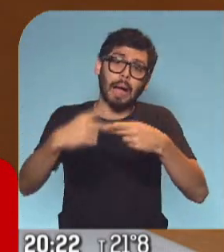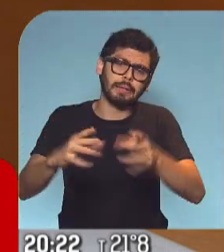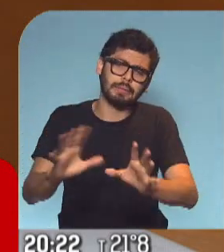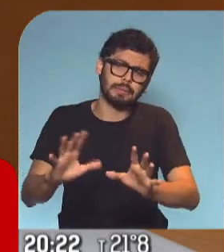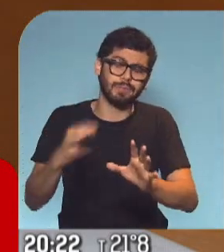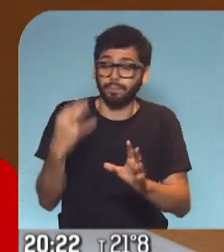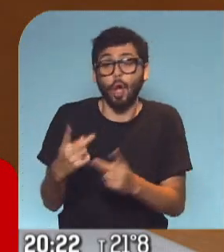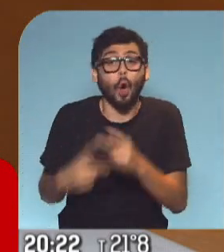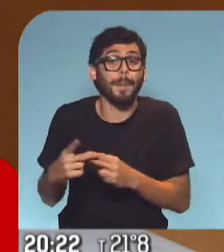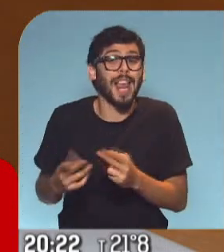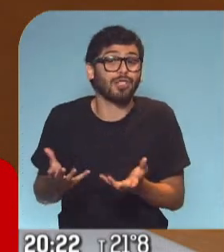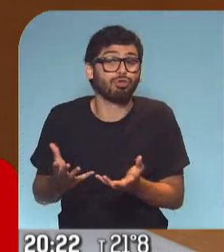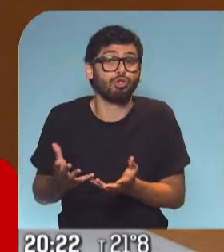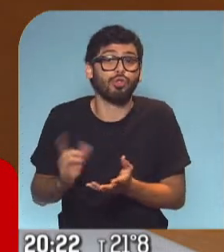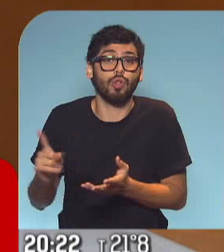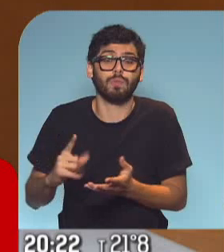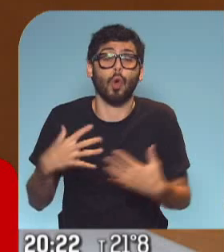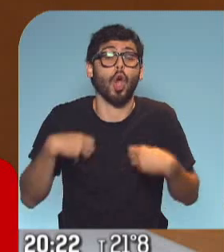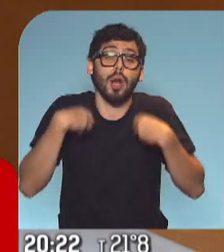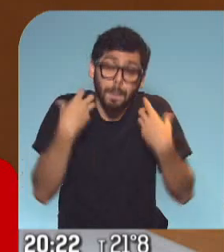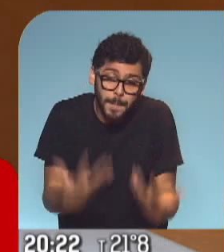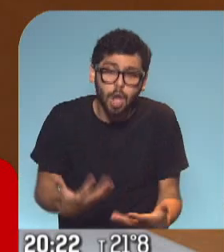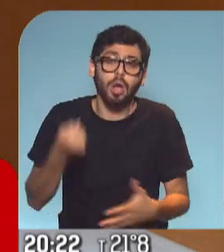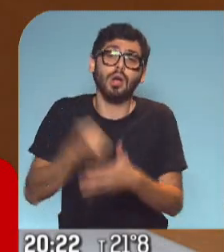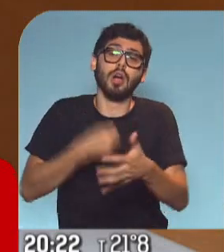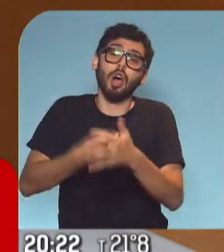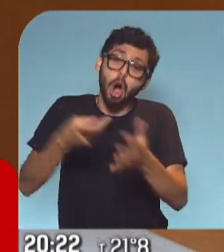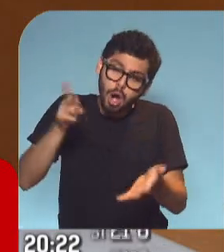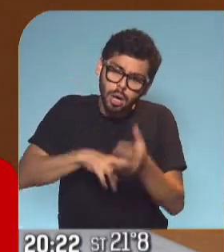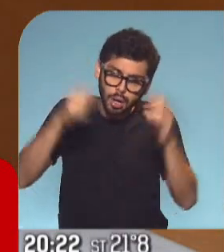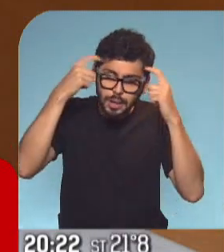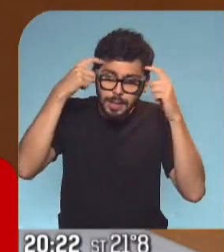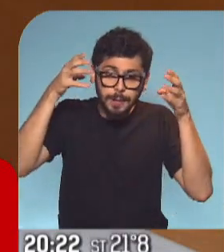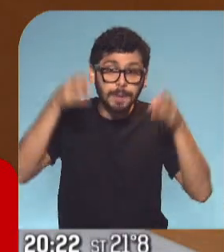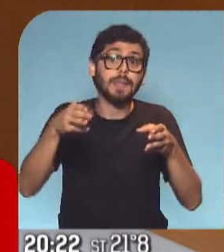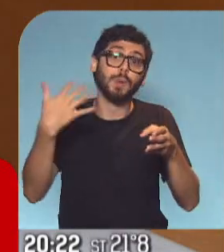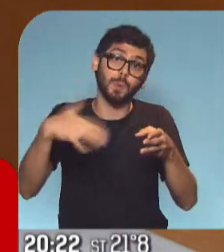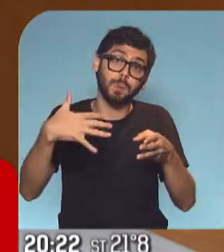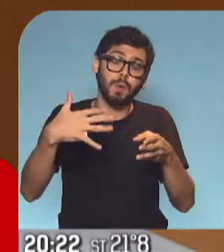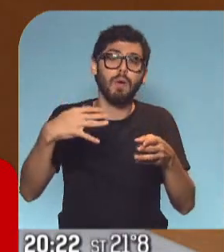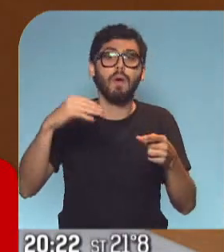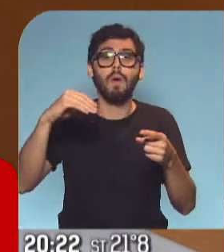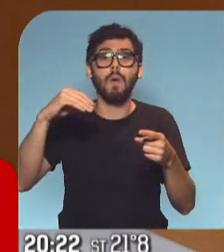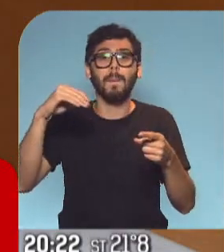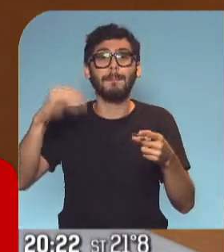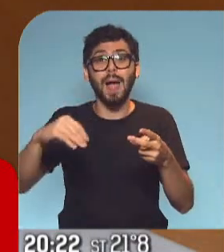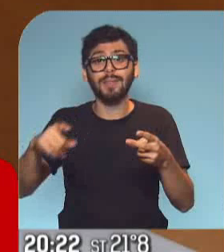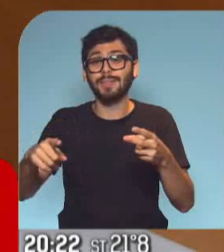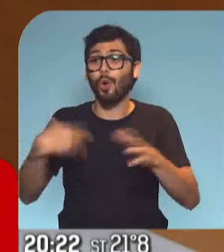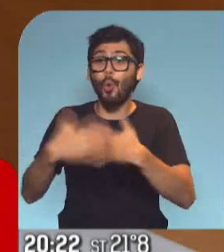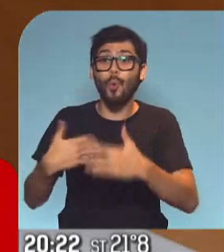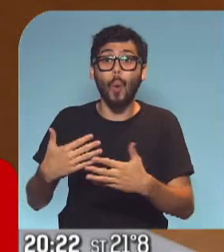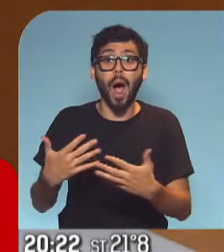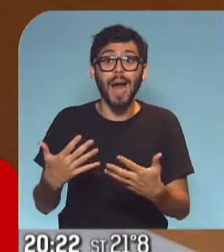es la operación en sí, obviamente, sino que es la recuperación, es otra vez la cabeza, y es después el no poder